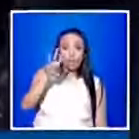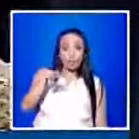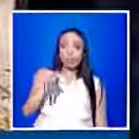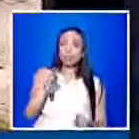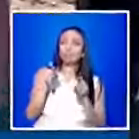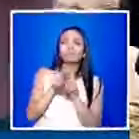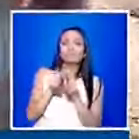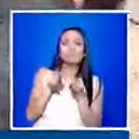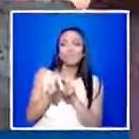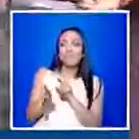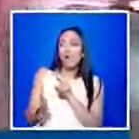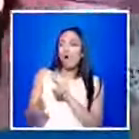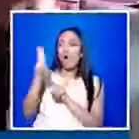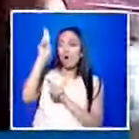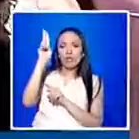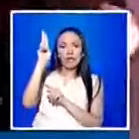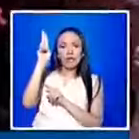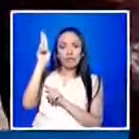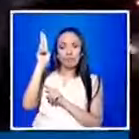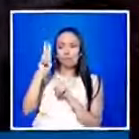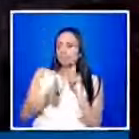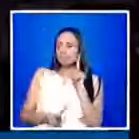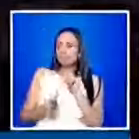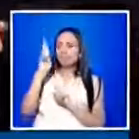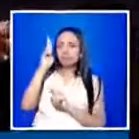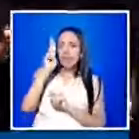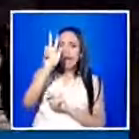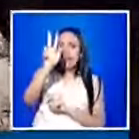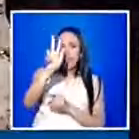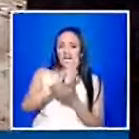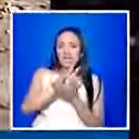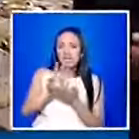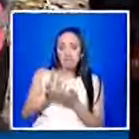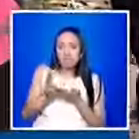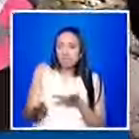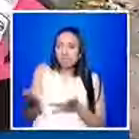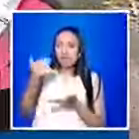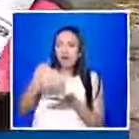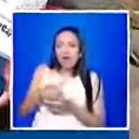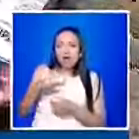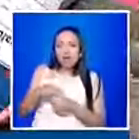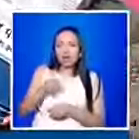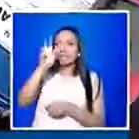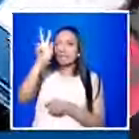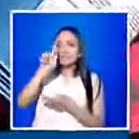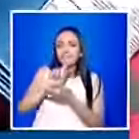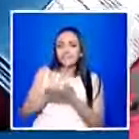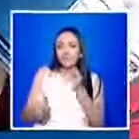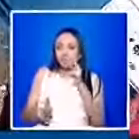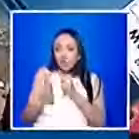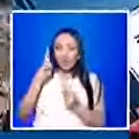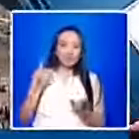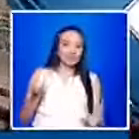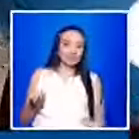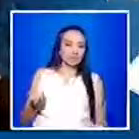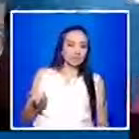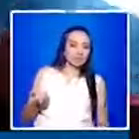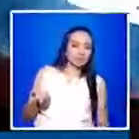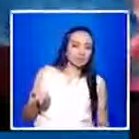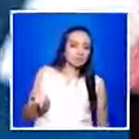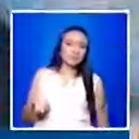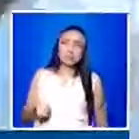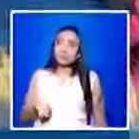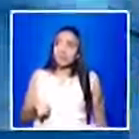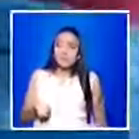quitaron, le digo, igual 3 semanas y ahora ya vamos otra vez 3 semanas. Y el